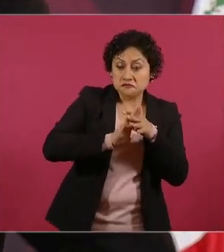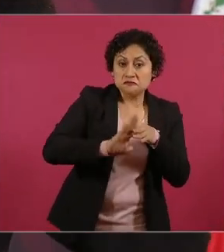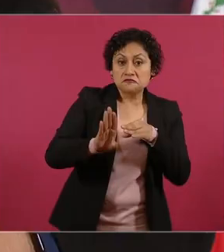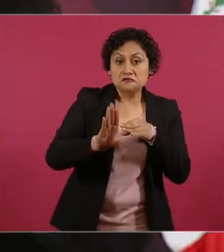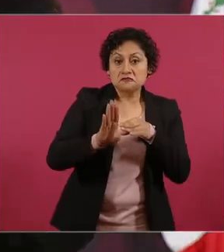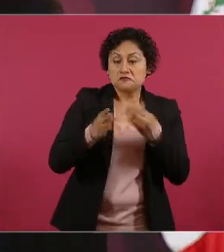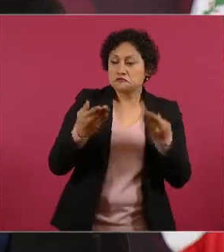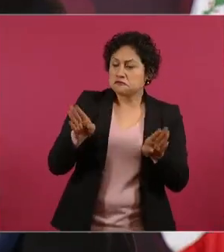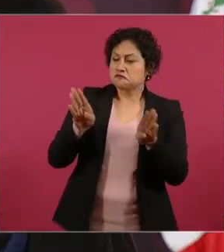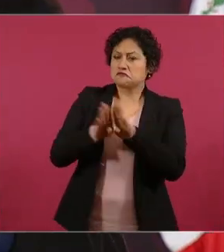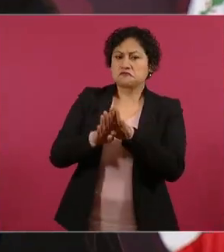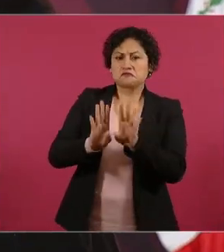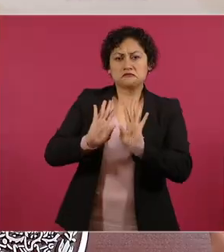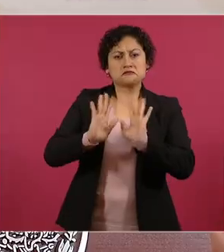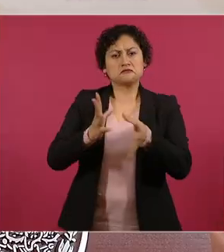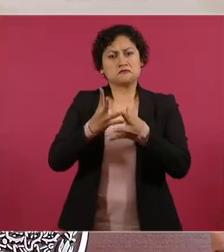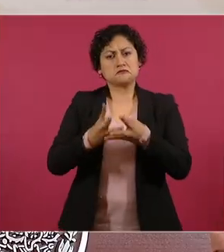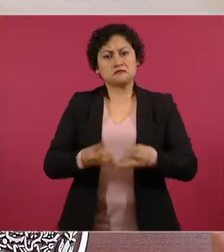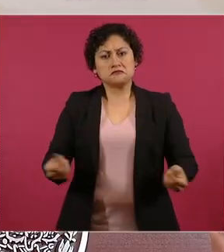Bueno, ¿por qué